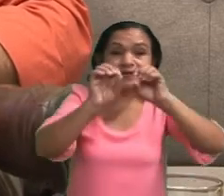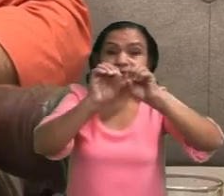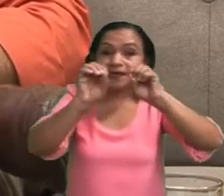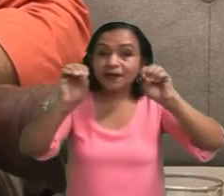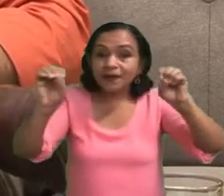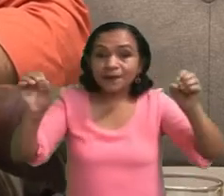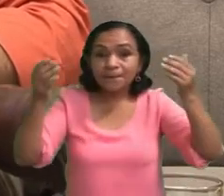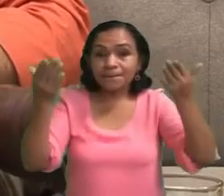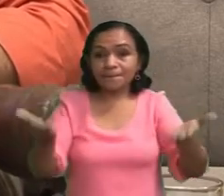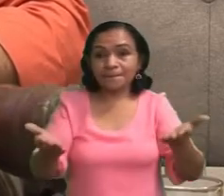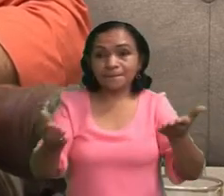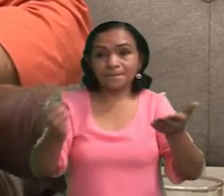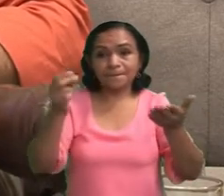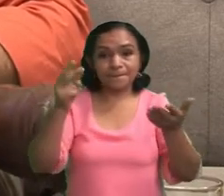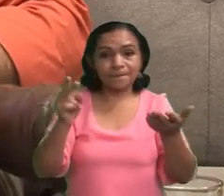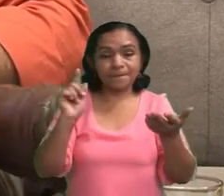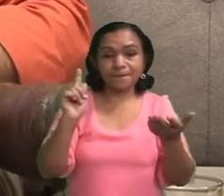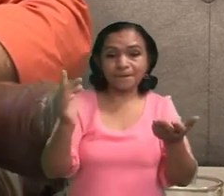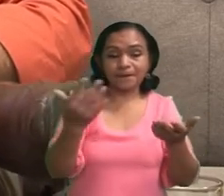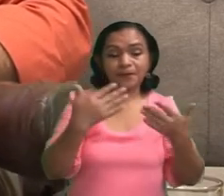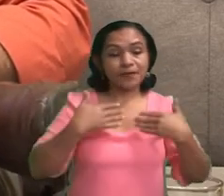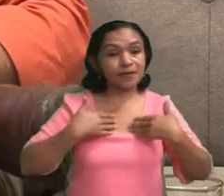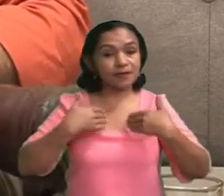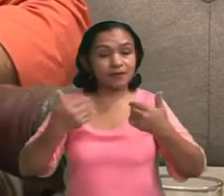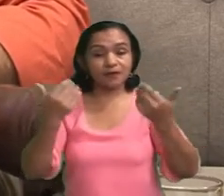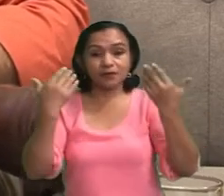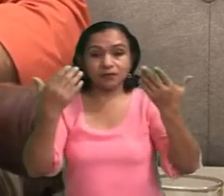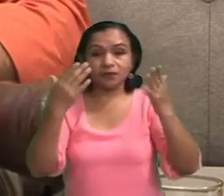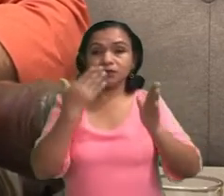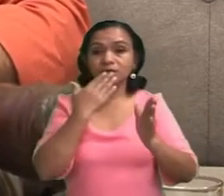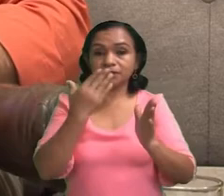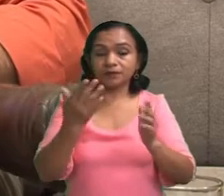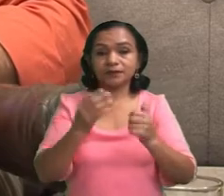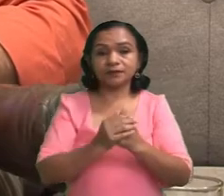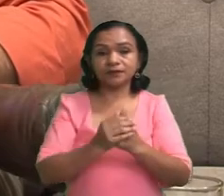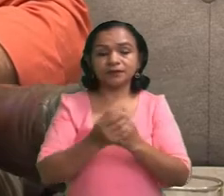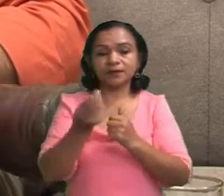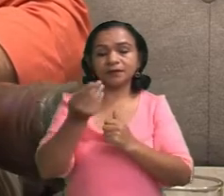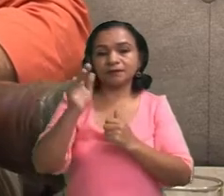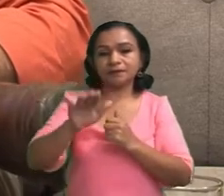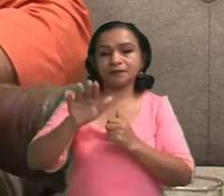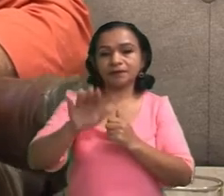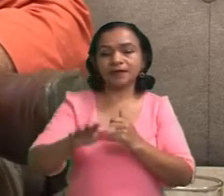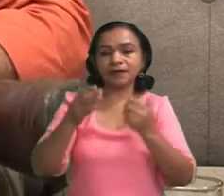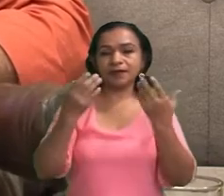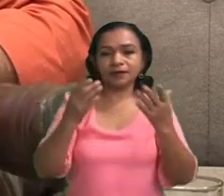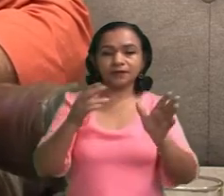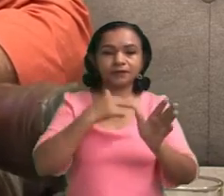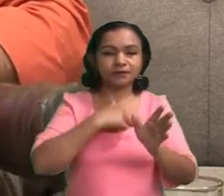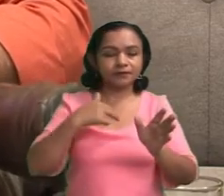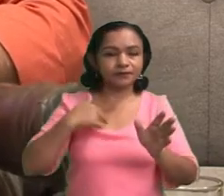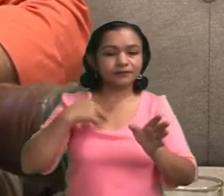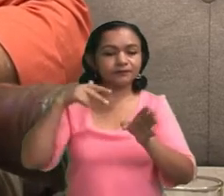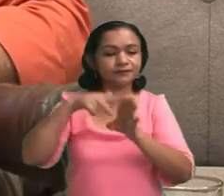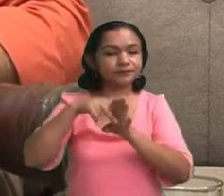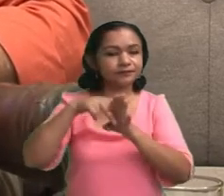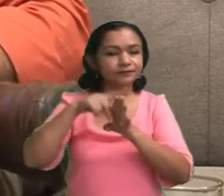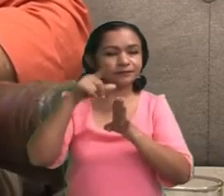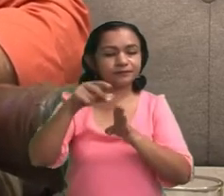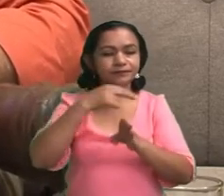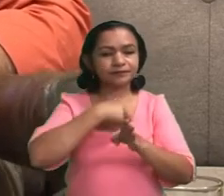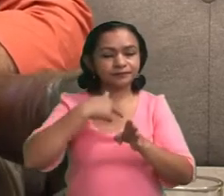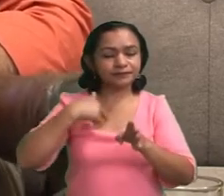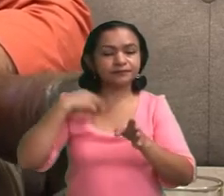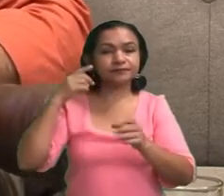y en segundo lugar productos sanos, y por otro lado productos baratos porque son producidos en la misma finca. En eso se ha